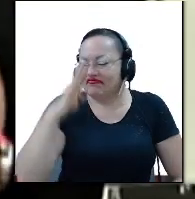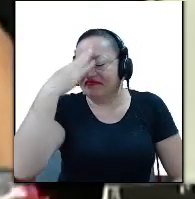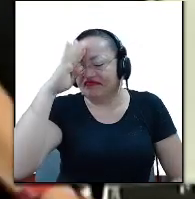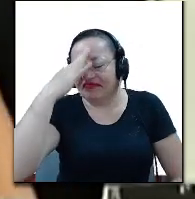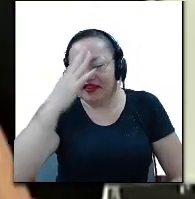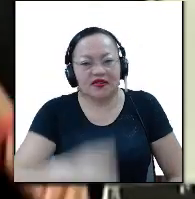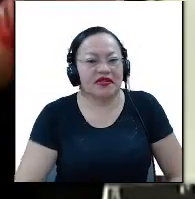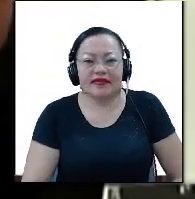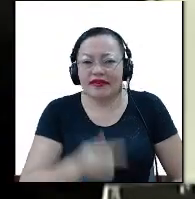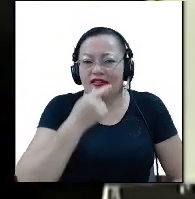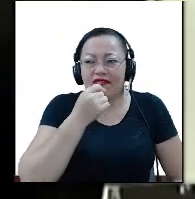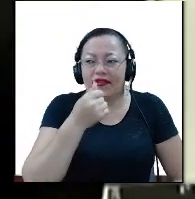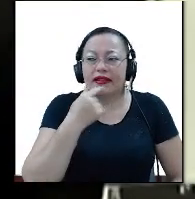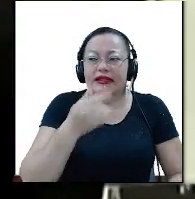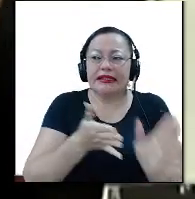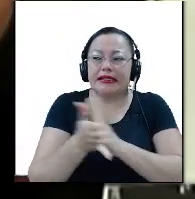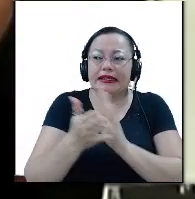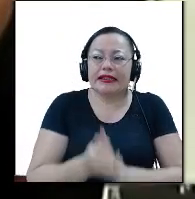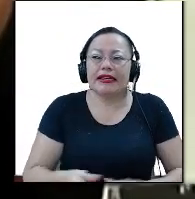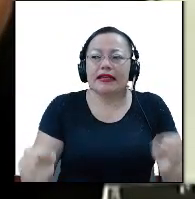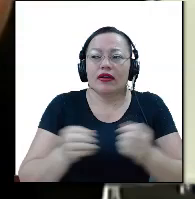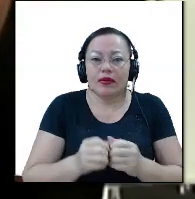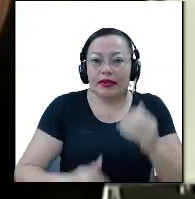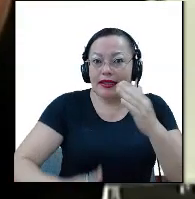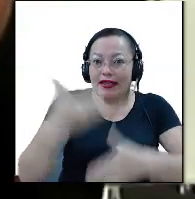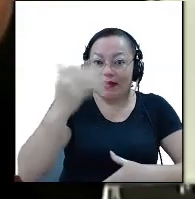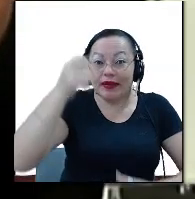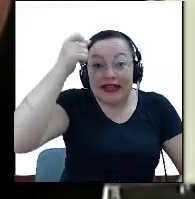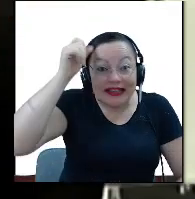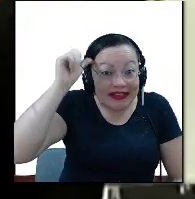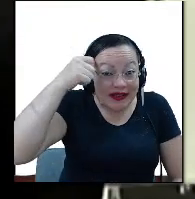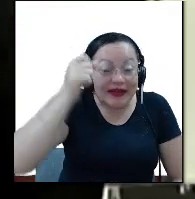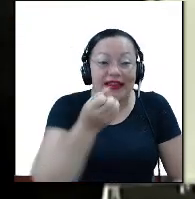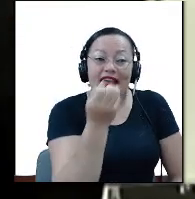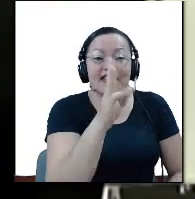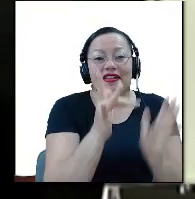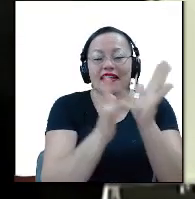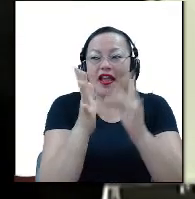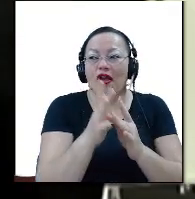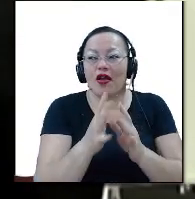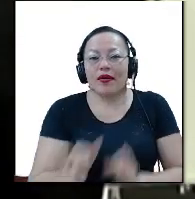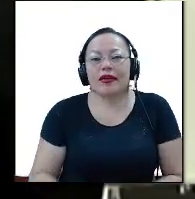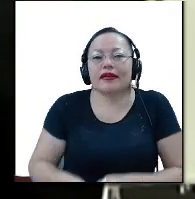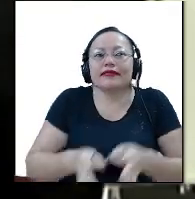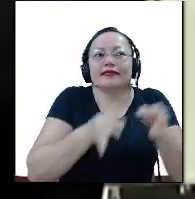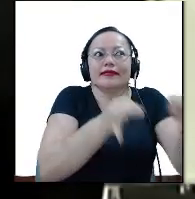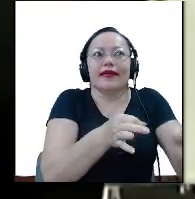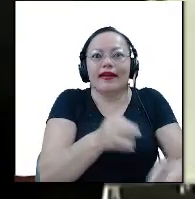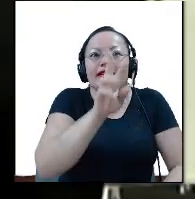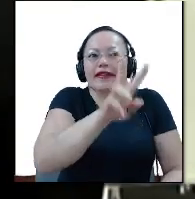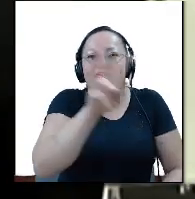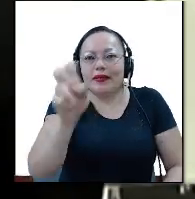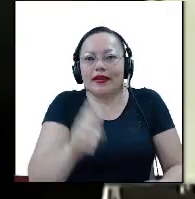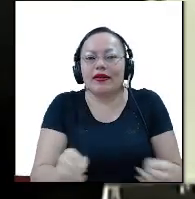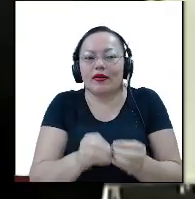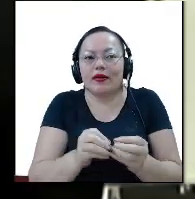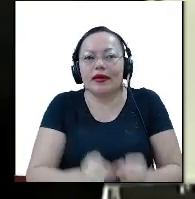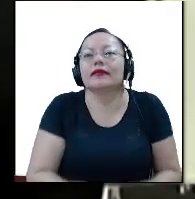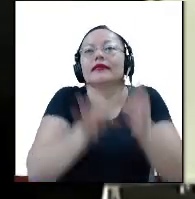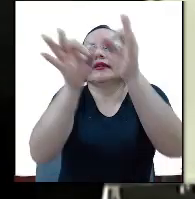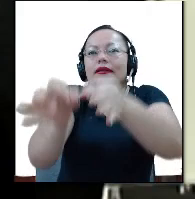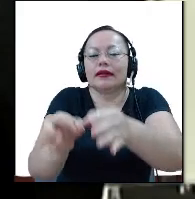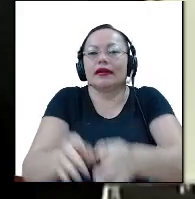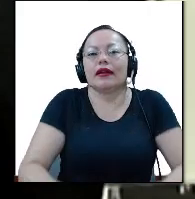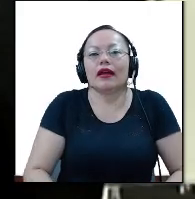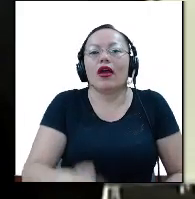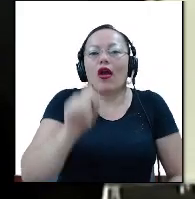no es tan fácil. Vea que cada vez inicialmente dijeron que era el 13 de abril, y el 13 de abril nos lo pasaron para el 27, y del 27 luego nos lo pasaron para